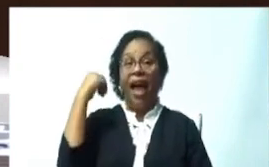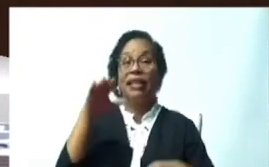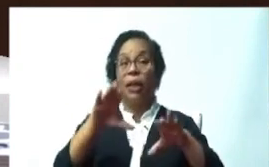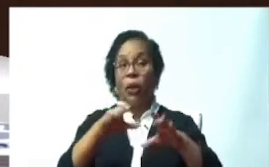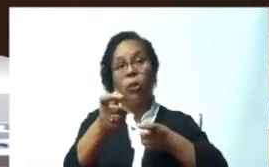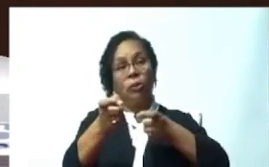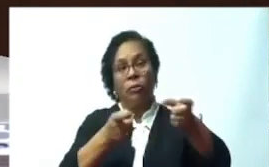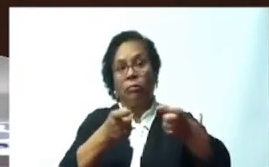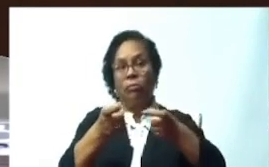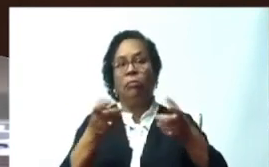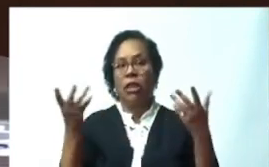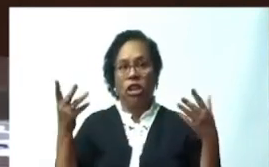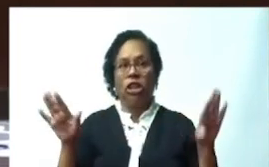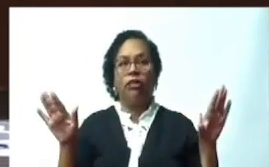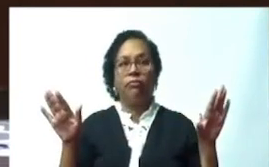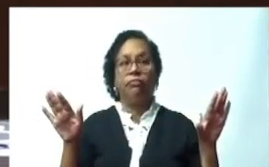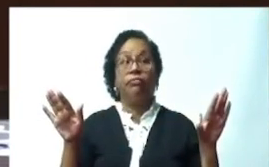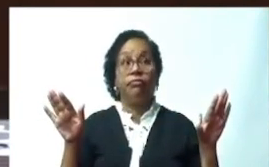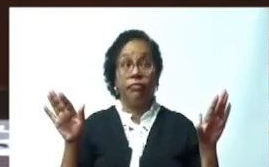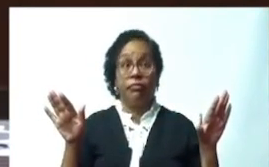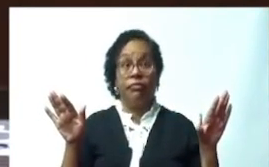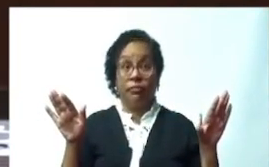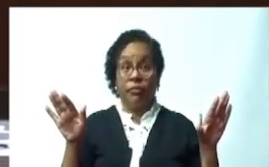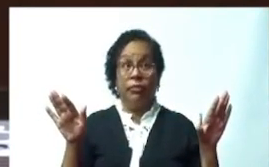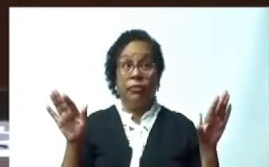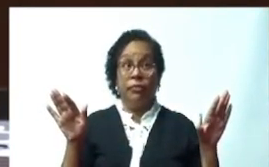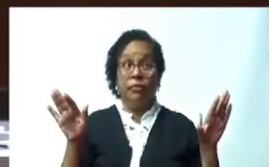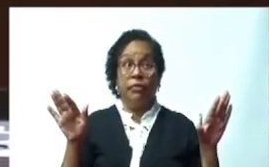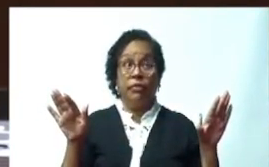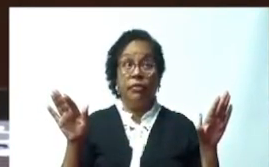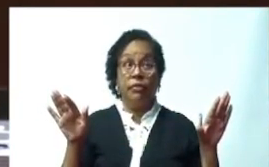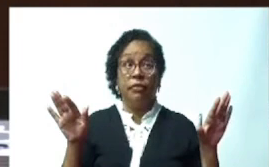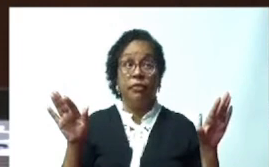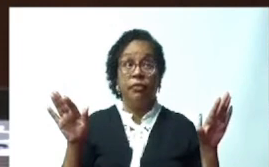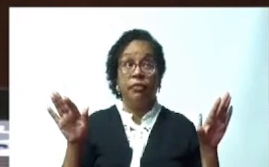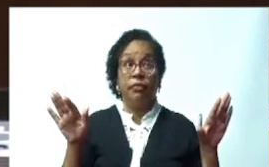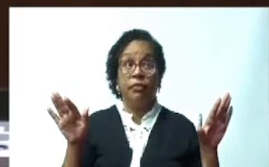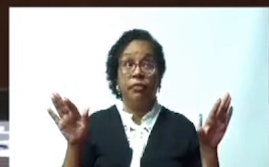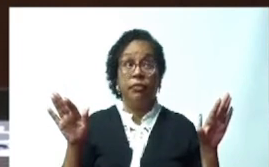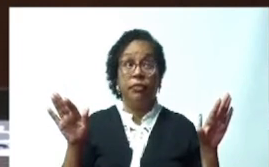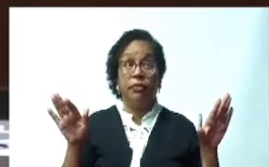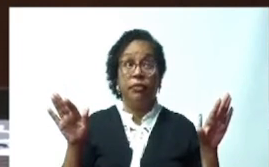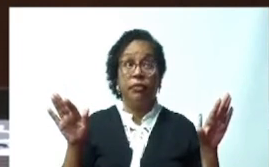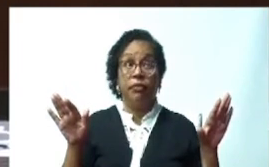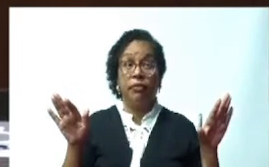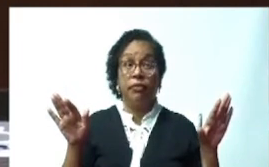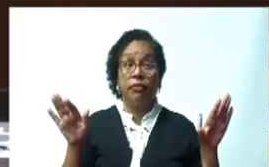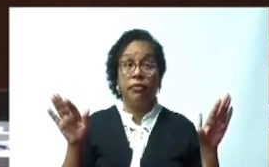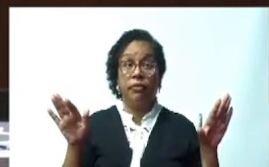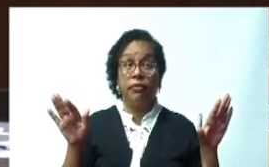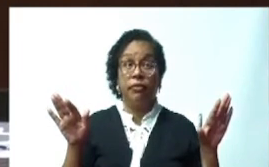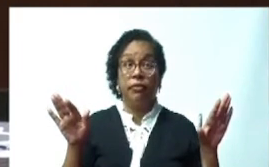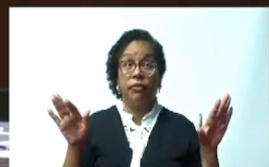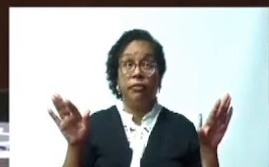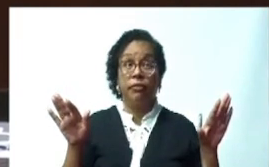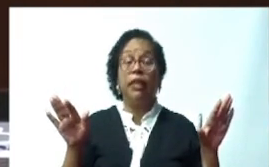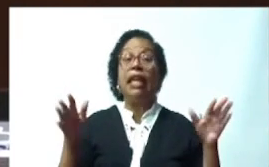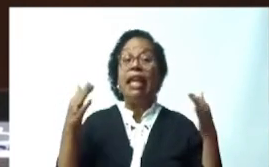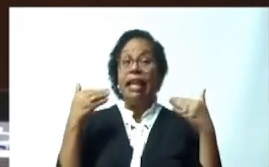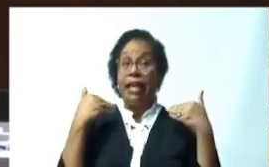Administrativamente se tomaban. Y tenemos por cientos las decisiones que se